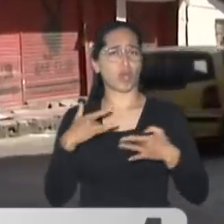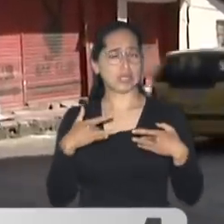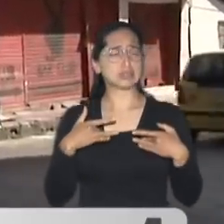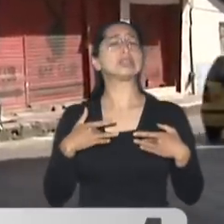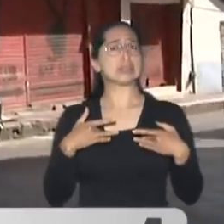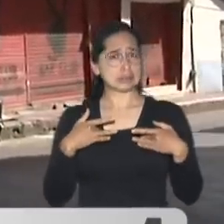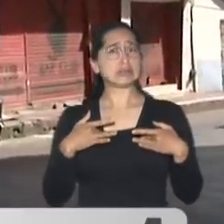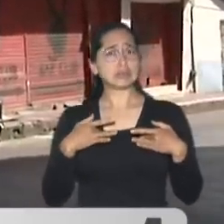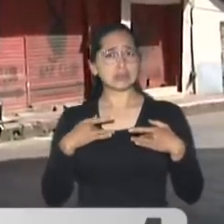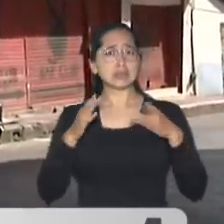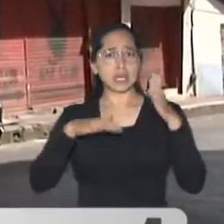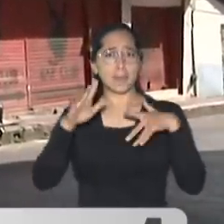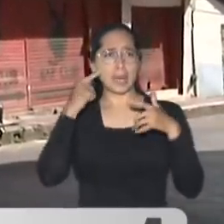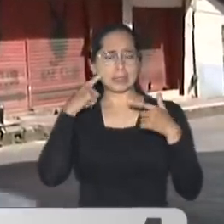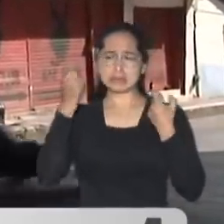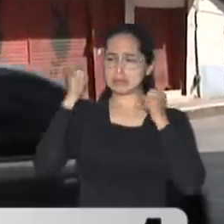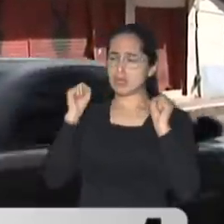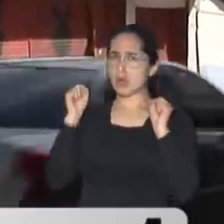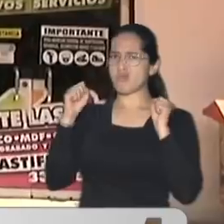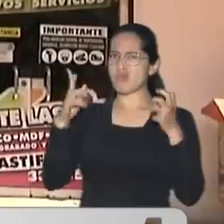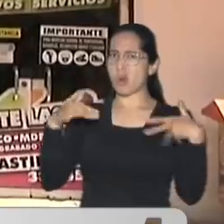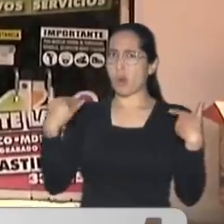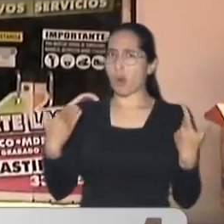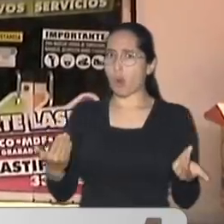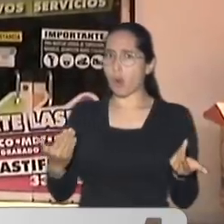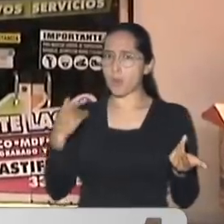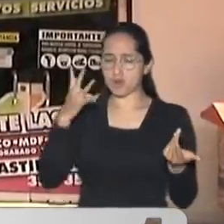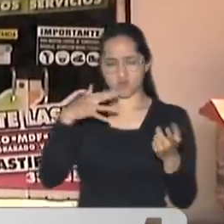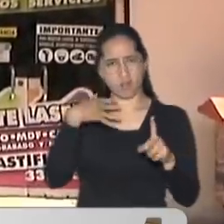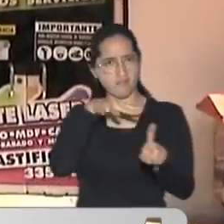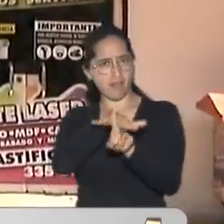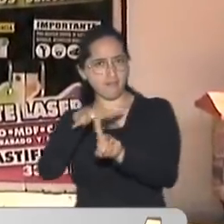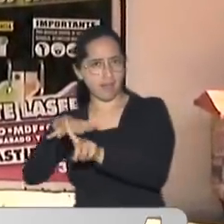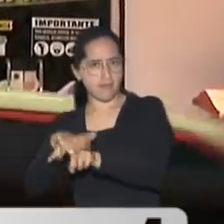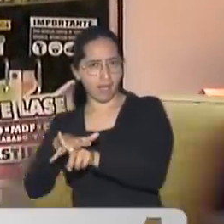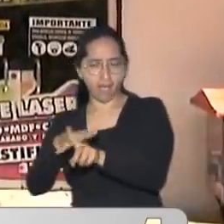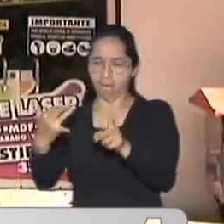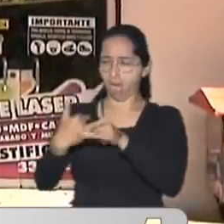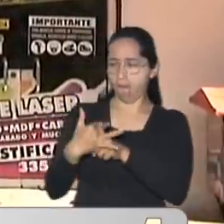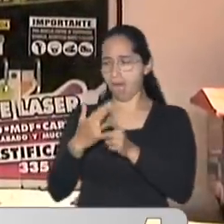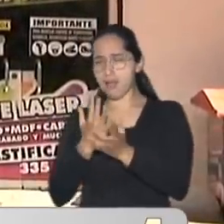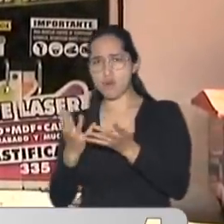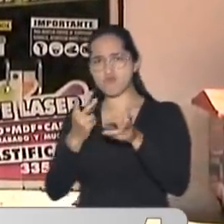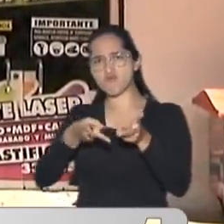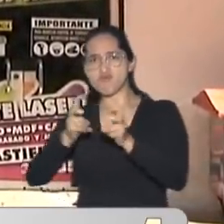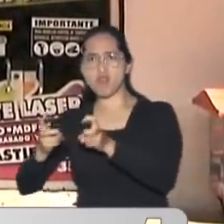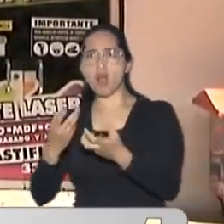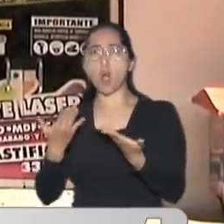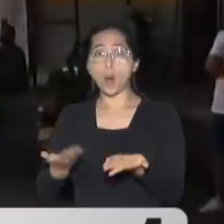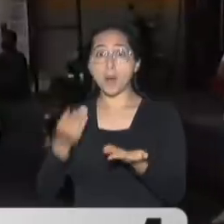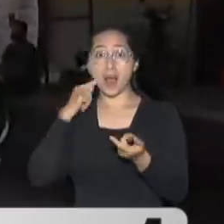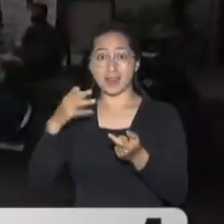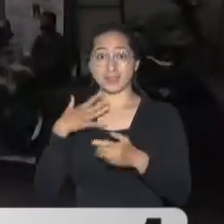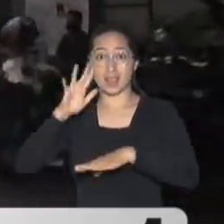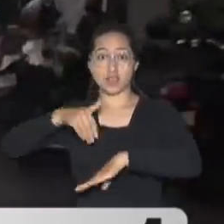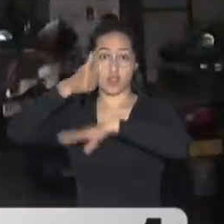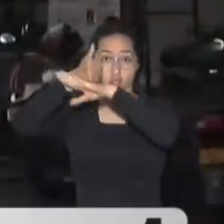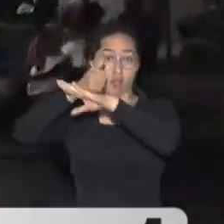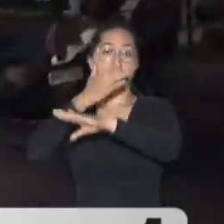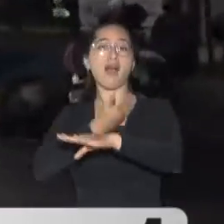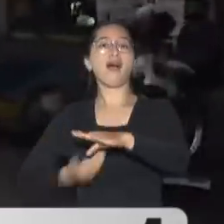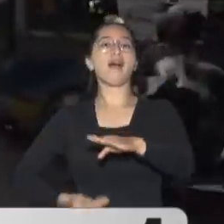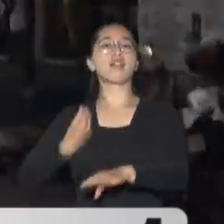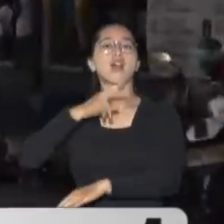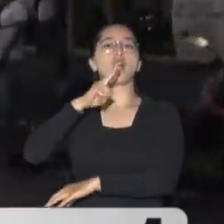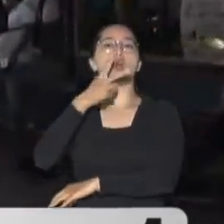los comerciantes. ¿De qué manera está impactando la extorsión al comercio en Barranquilla, don Orlando Jiménez, vicepresidente de la Unión de Comerciantes